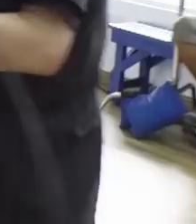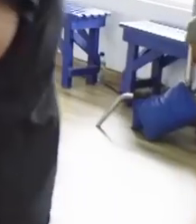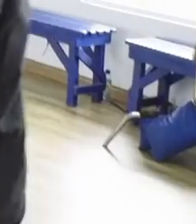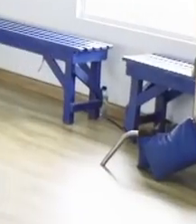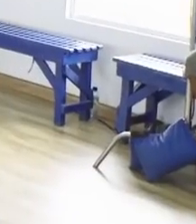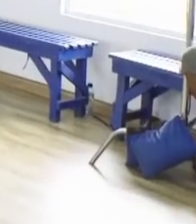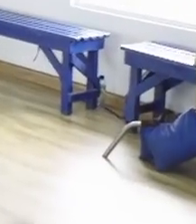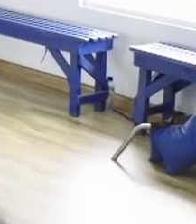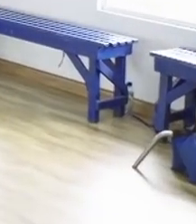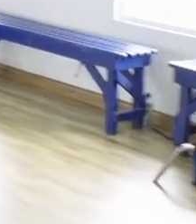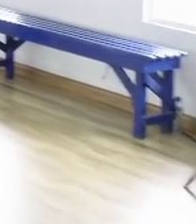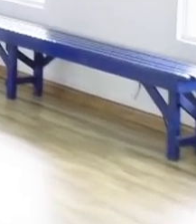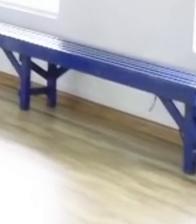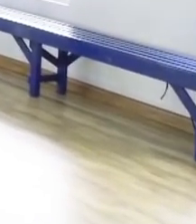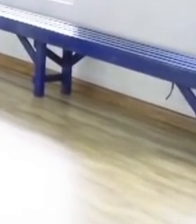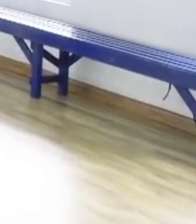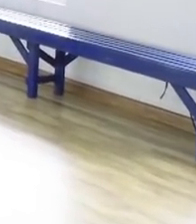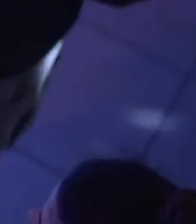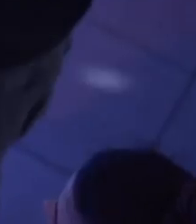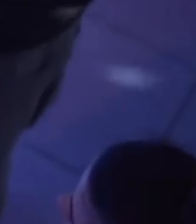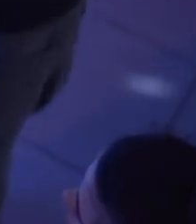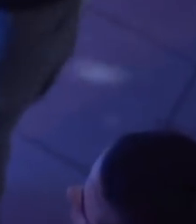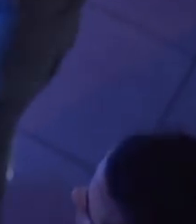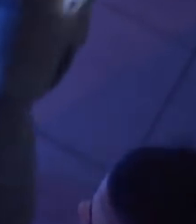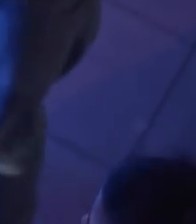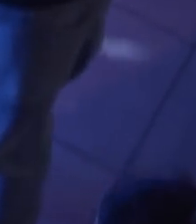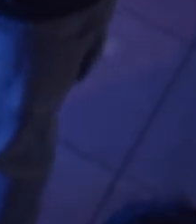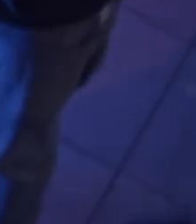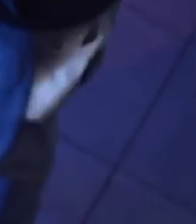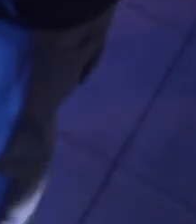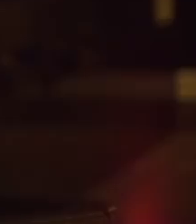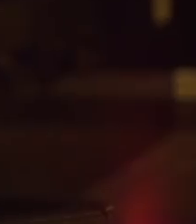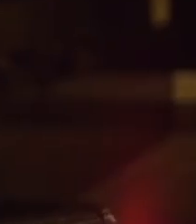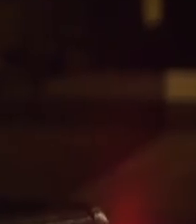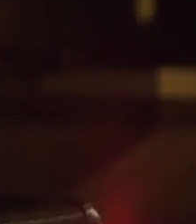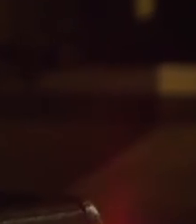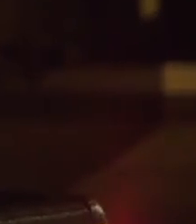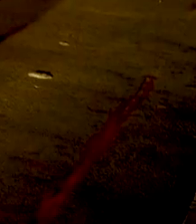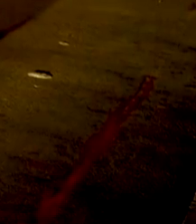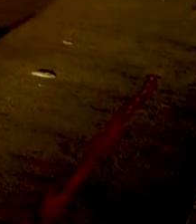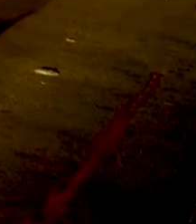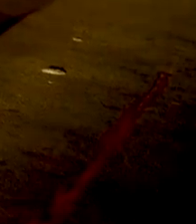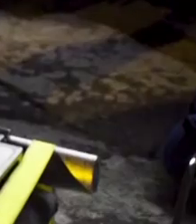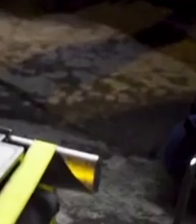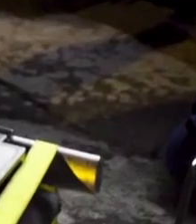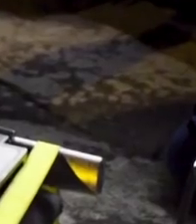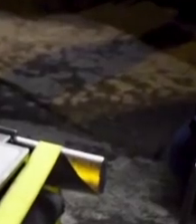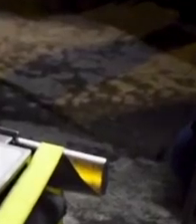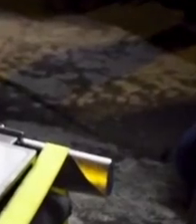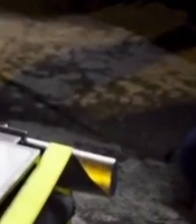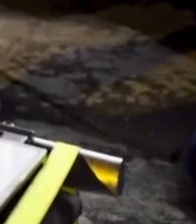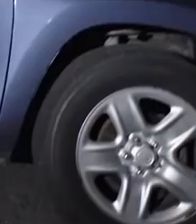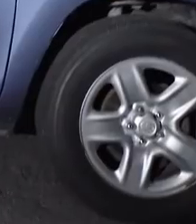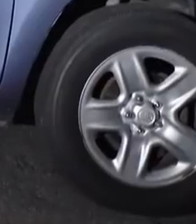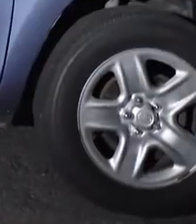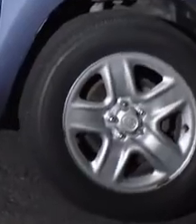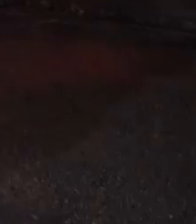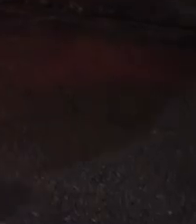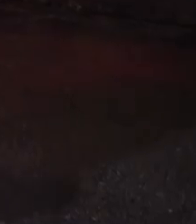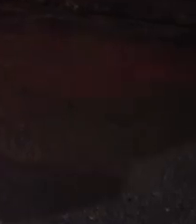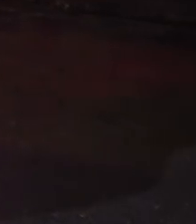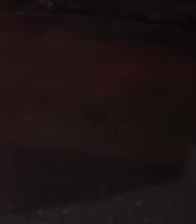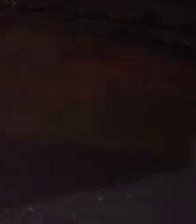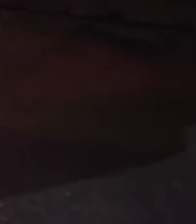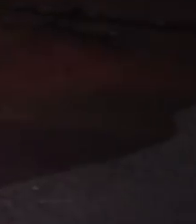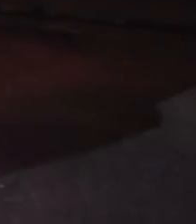algo local pero que dialogará con otras con otras culturas sin que perdiera su esencia también que era importante para mí este